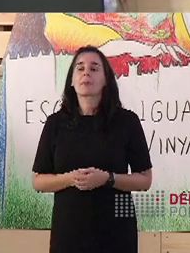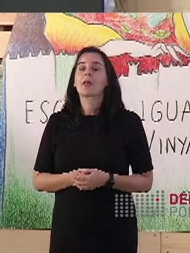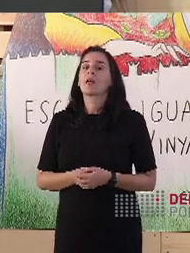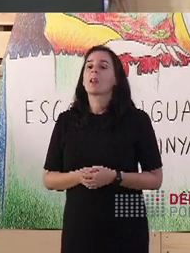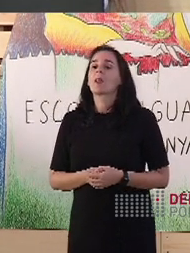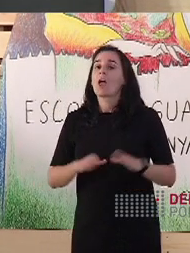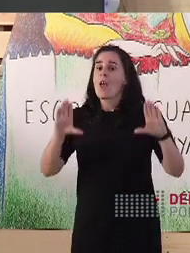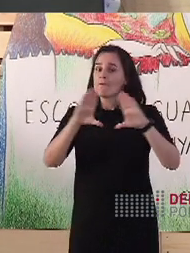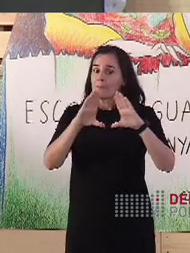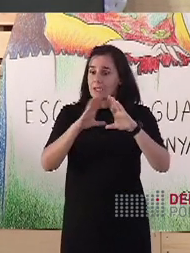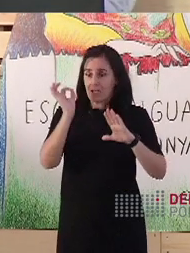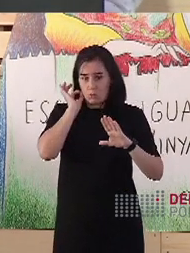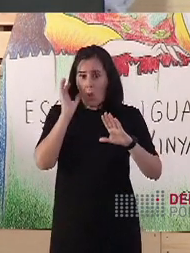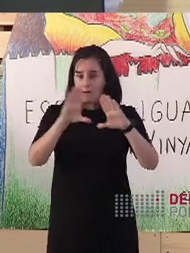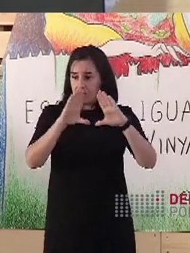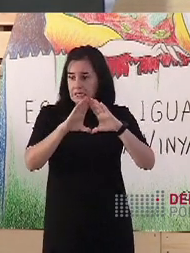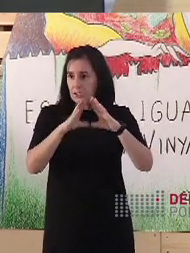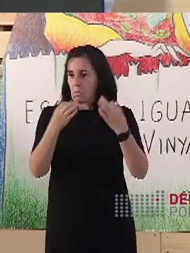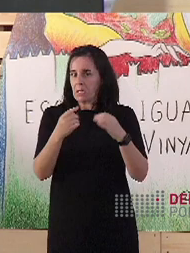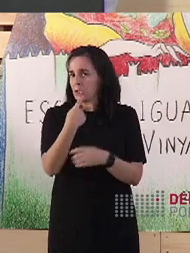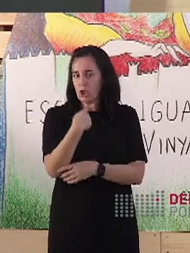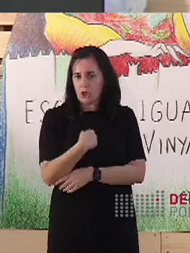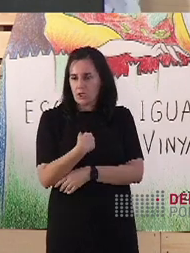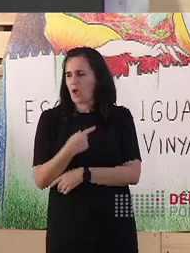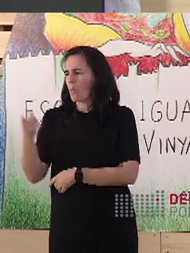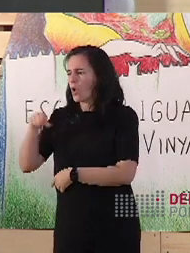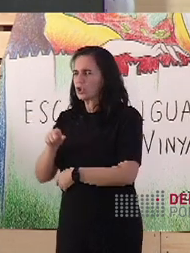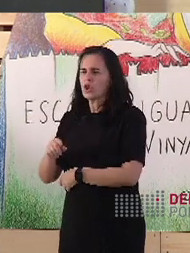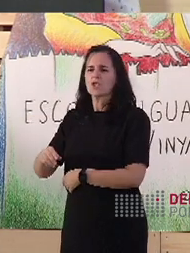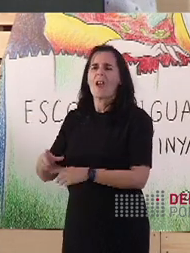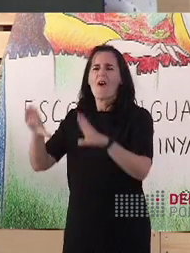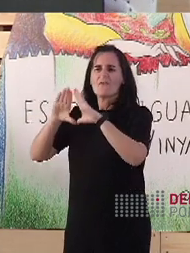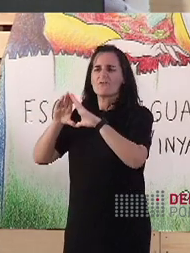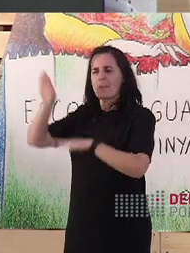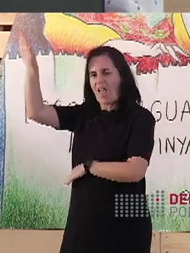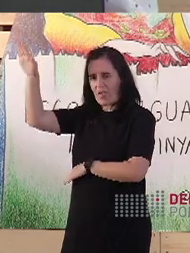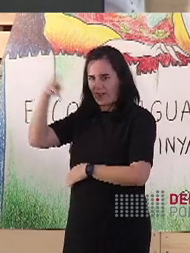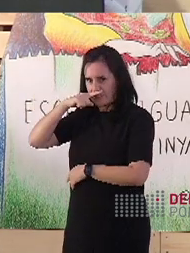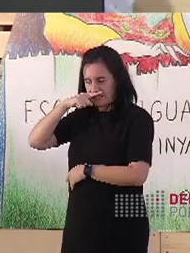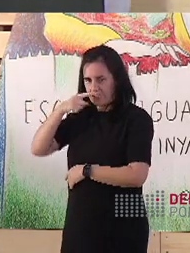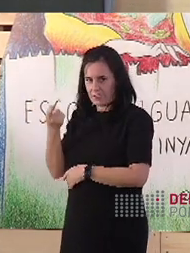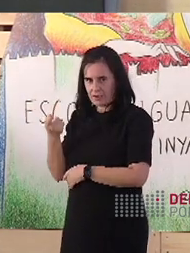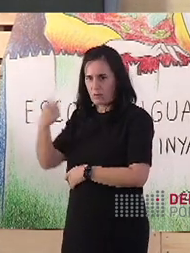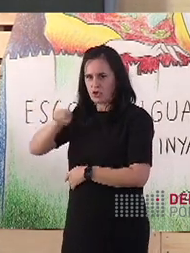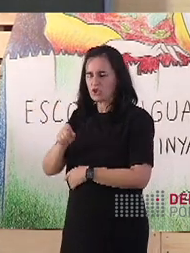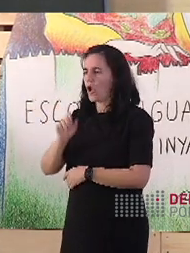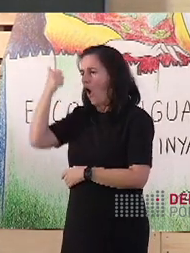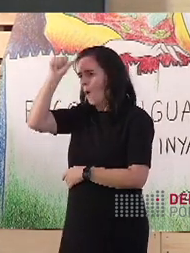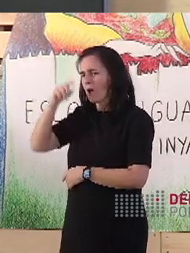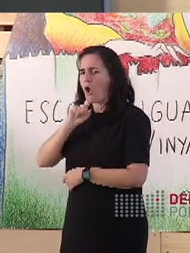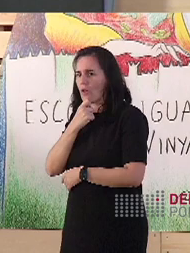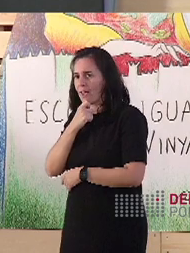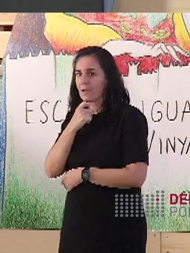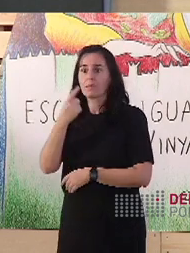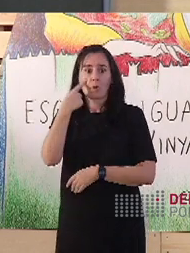A las feministas nos suelen decir, sois unas feminazis, odiáis a los hombres, etc. Y fijaos, cuando os digan eso tenéis que tener muy